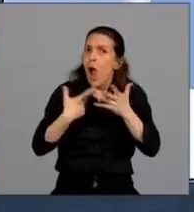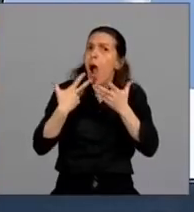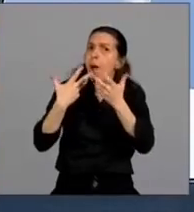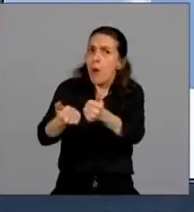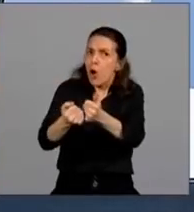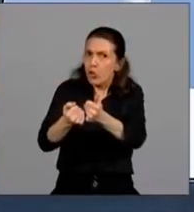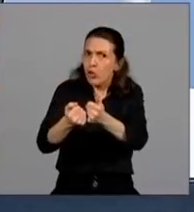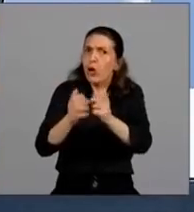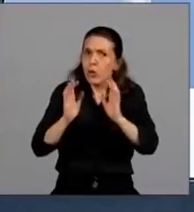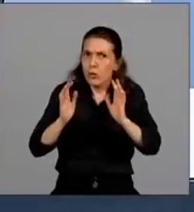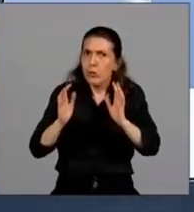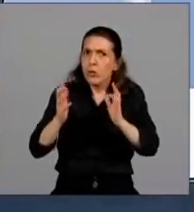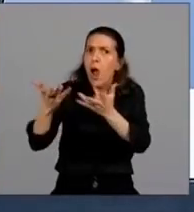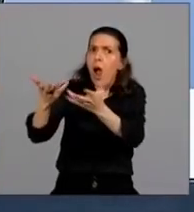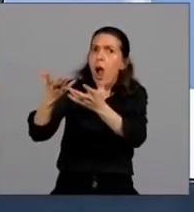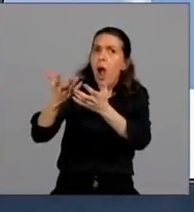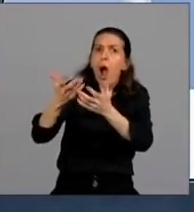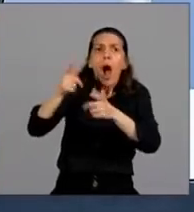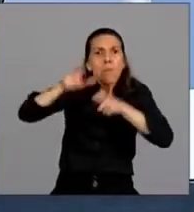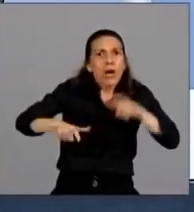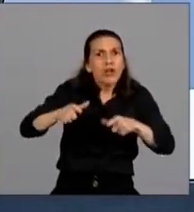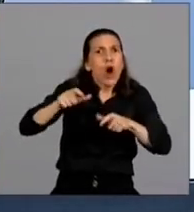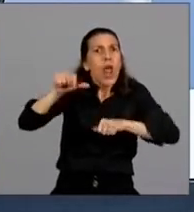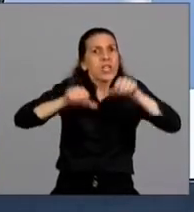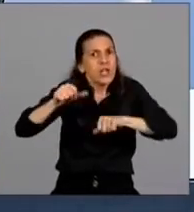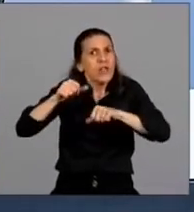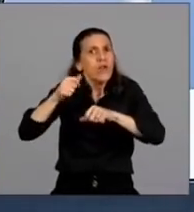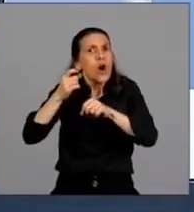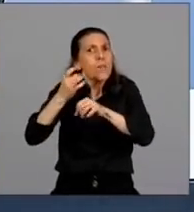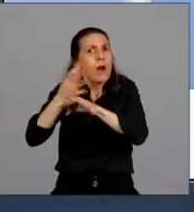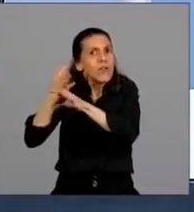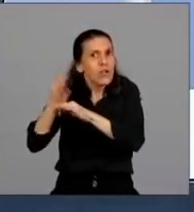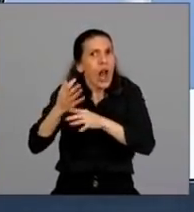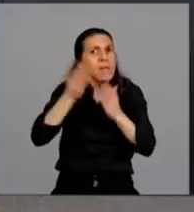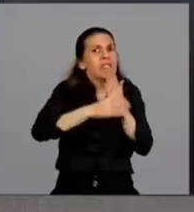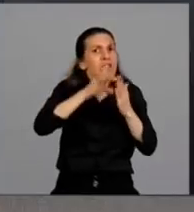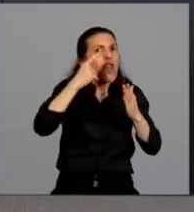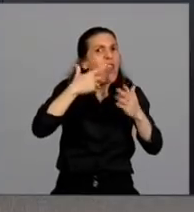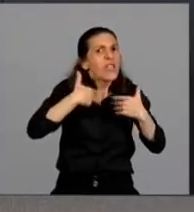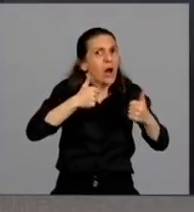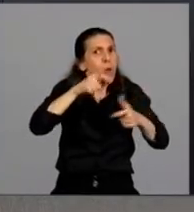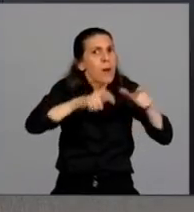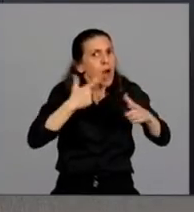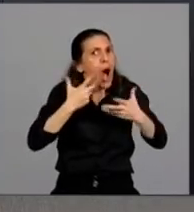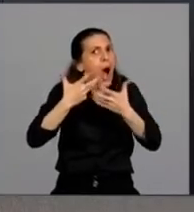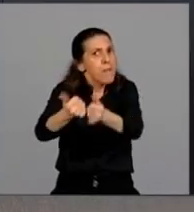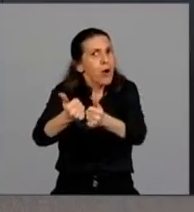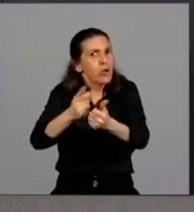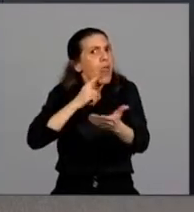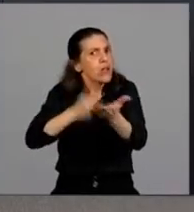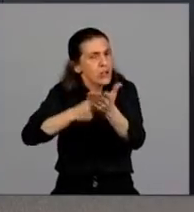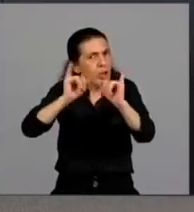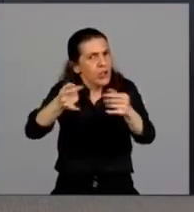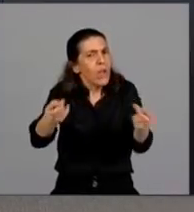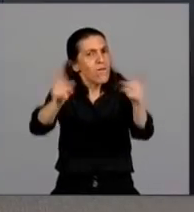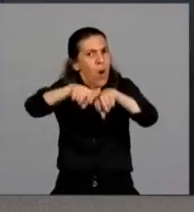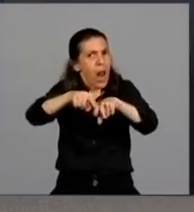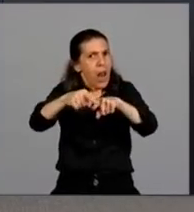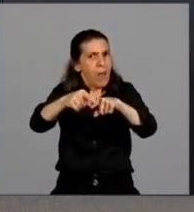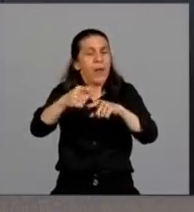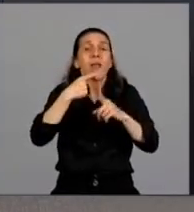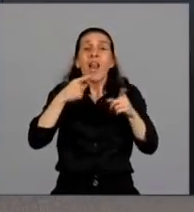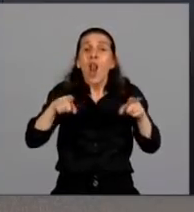Han acompañado nuestros expertos, nuestros científicos y nuestro Ministerio de Salud. Porque pasa esto, y pasó lo